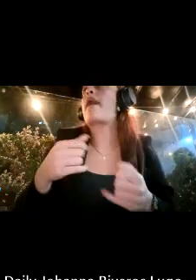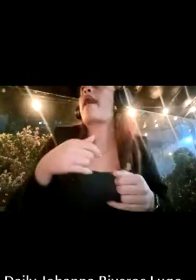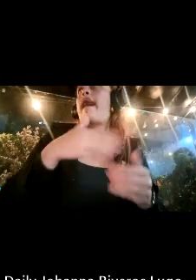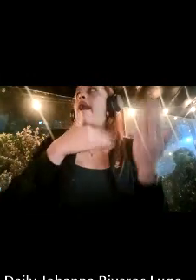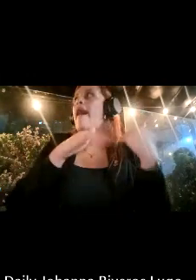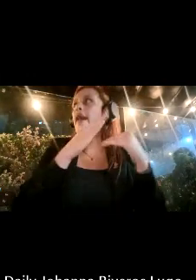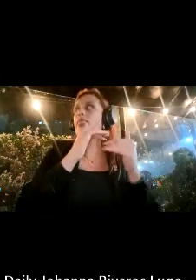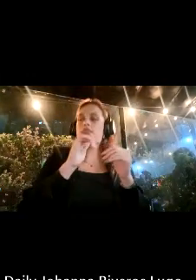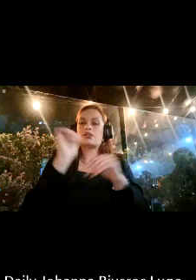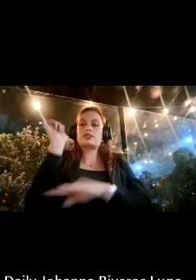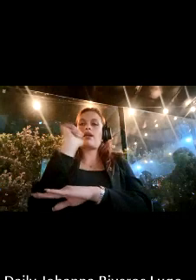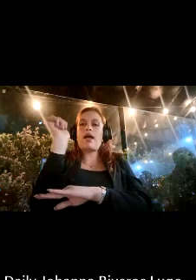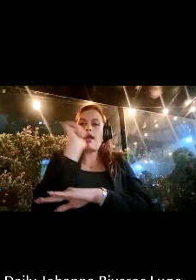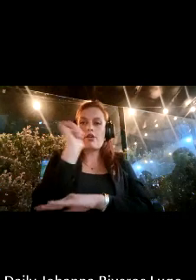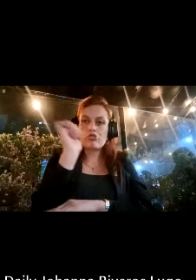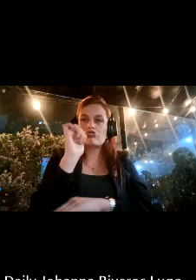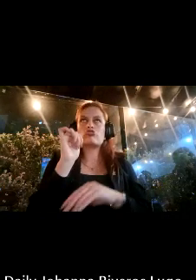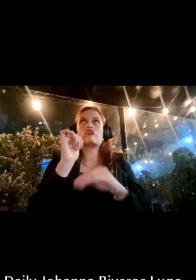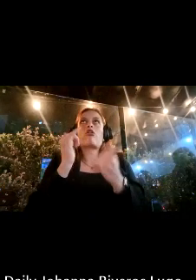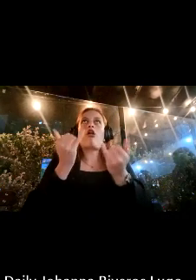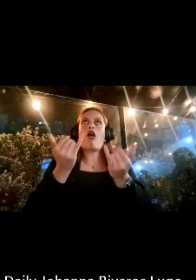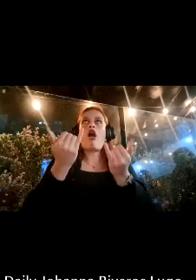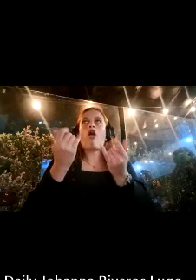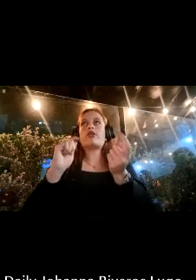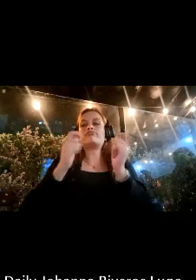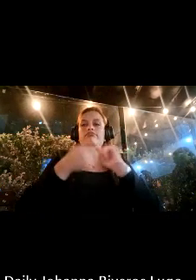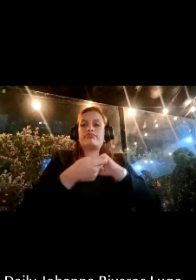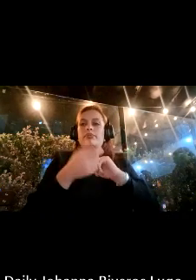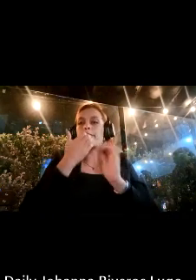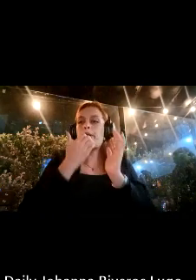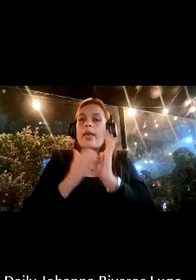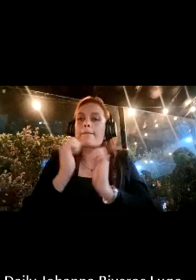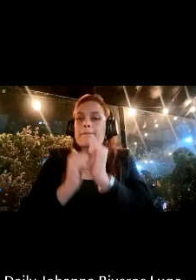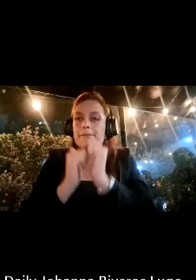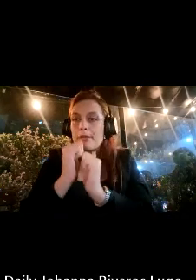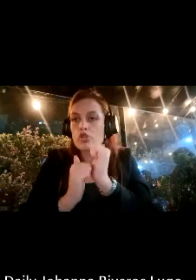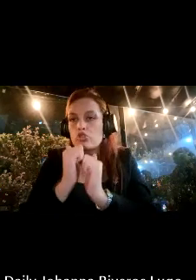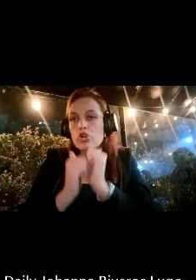que funcionan con motores de combustión.